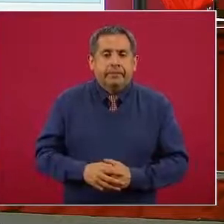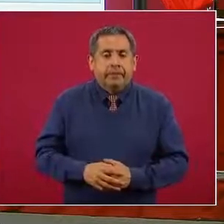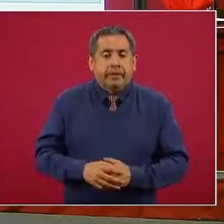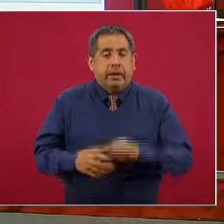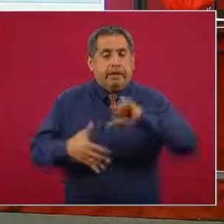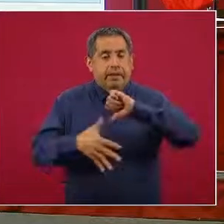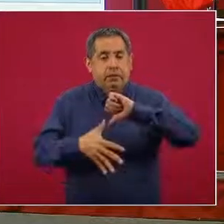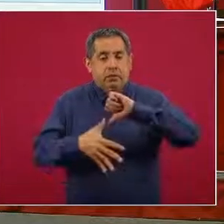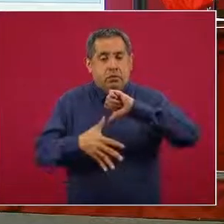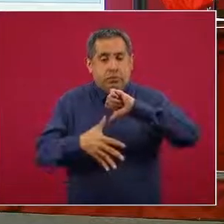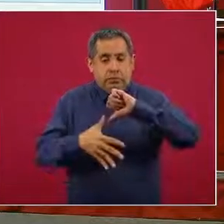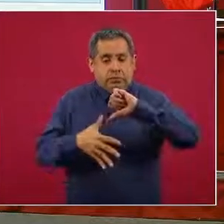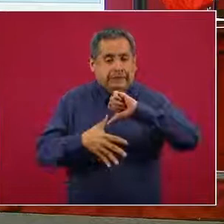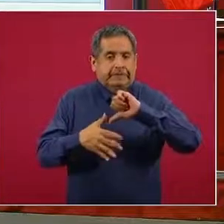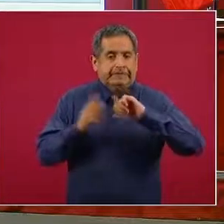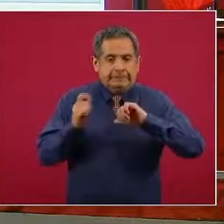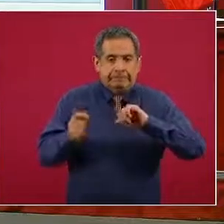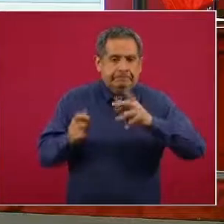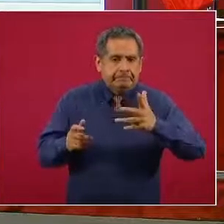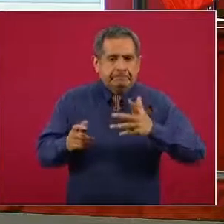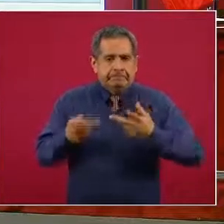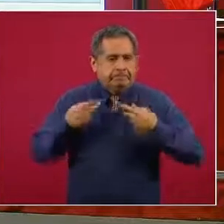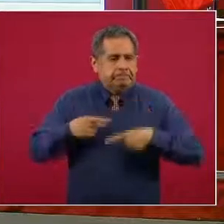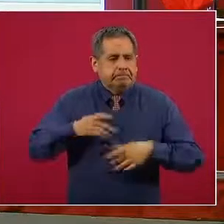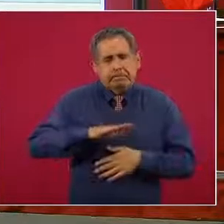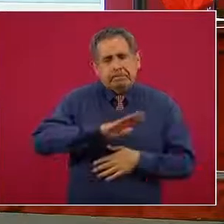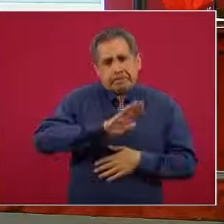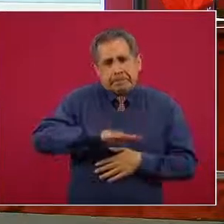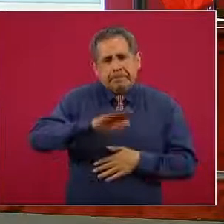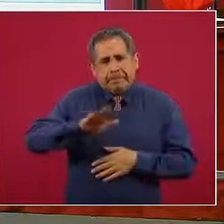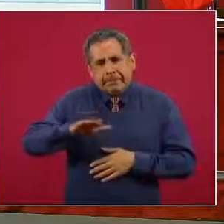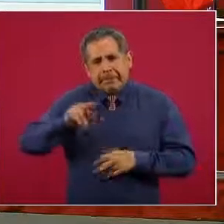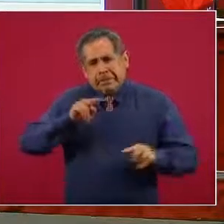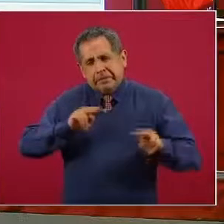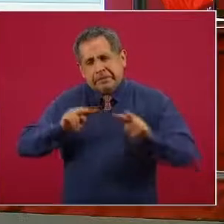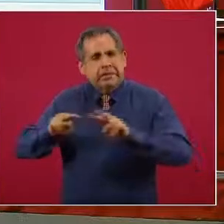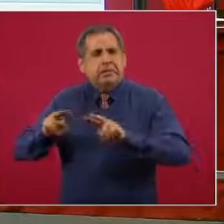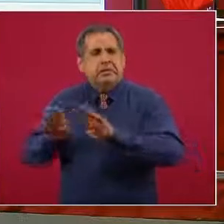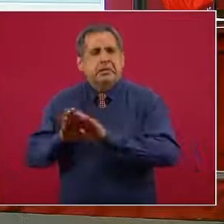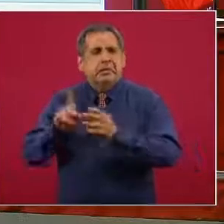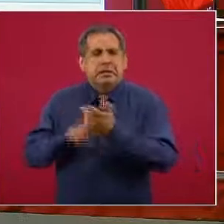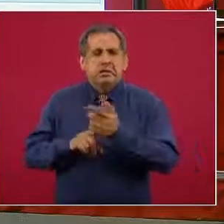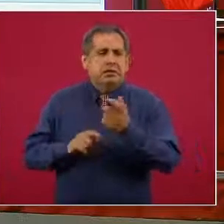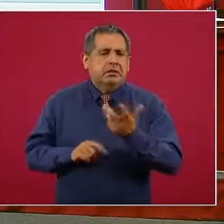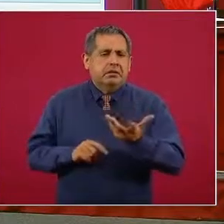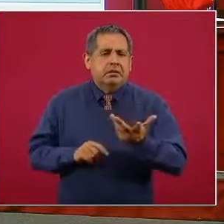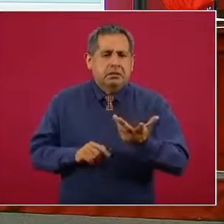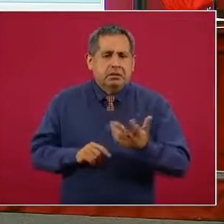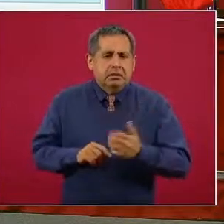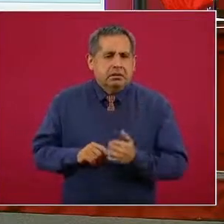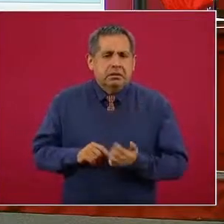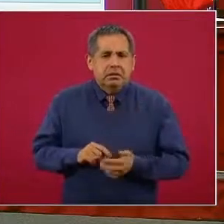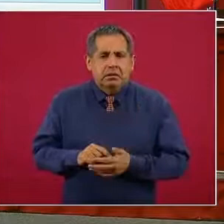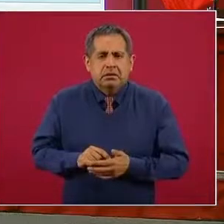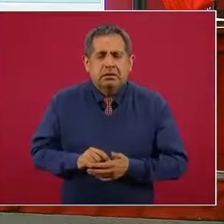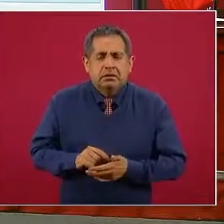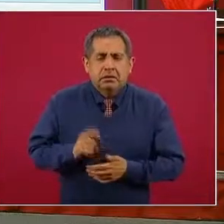América del Sur, la curva de mortalidad es concurrente o consistente con la curva